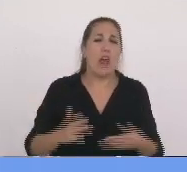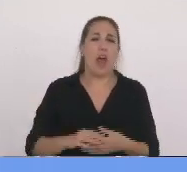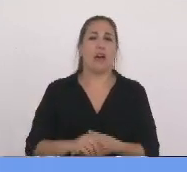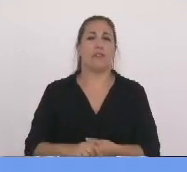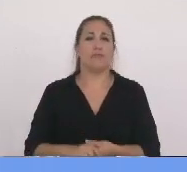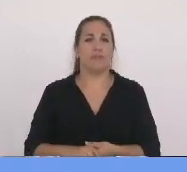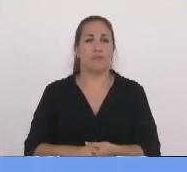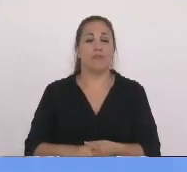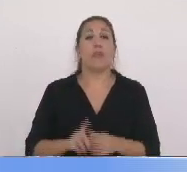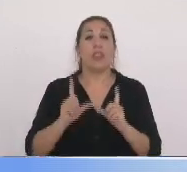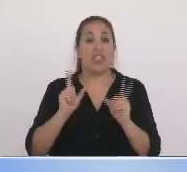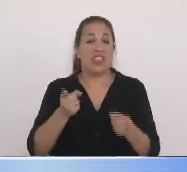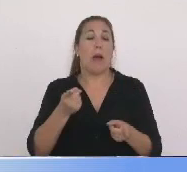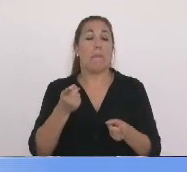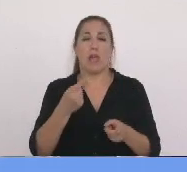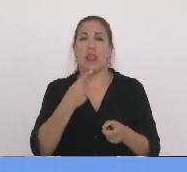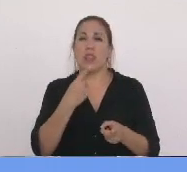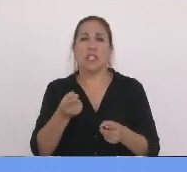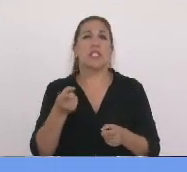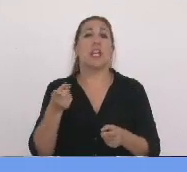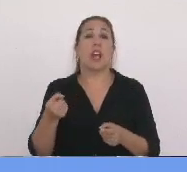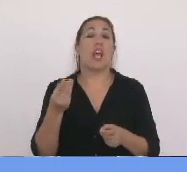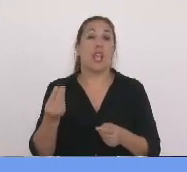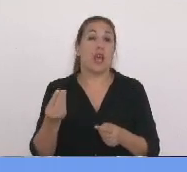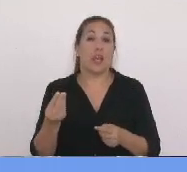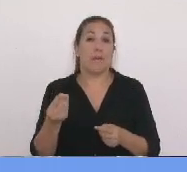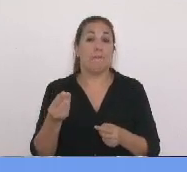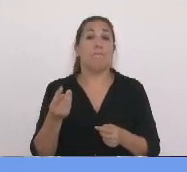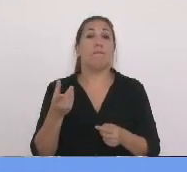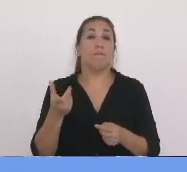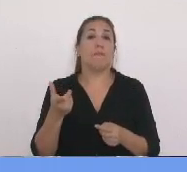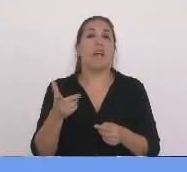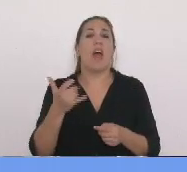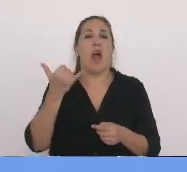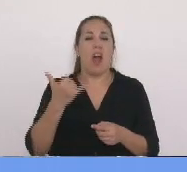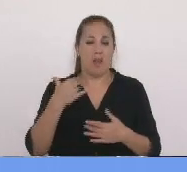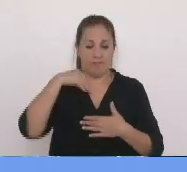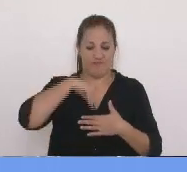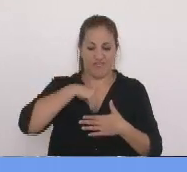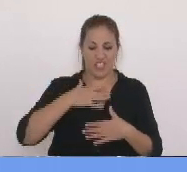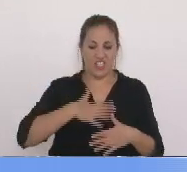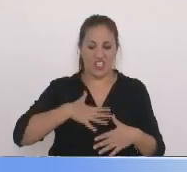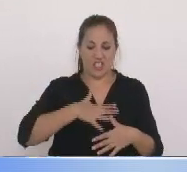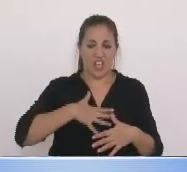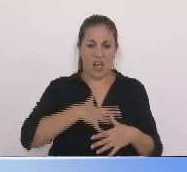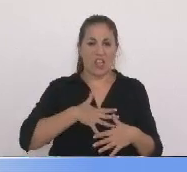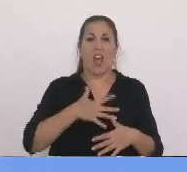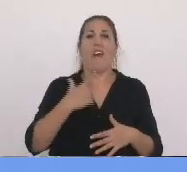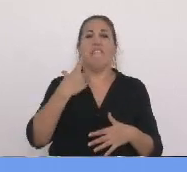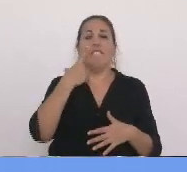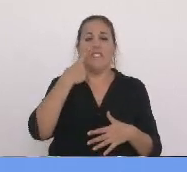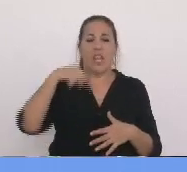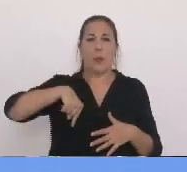hablan de que esto les pasa porque tienen ese sentir de vivir en un país injusto